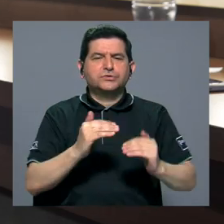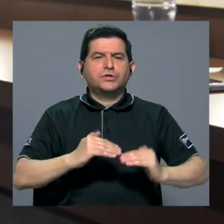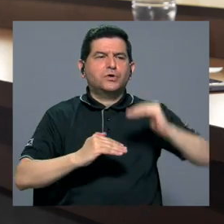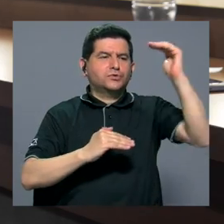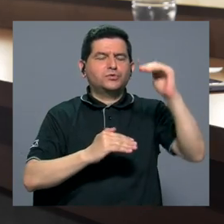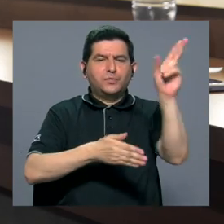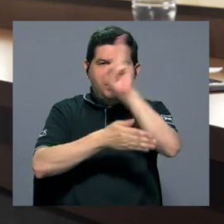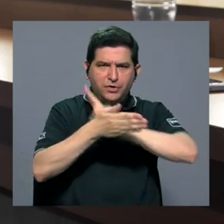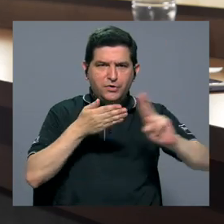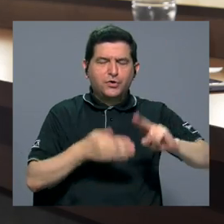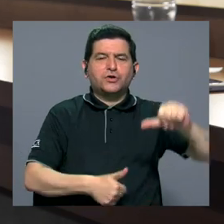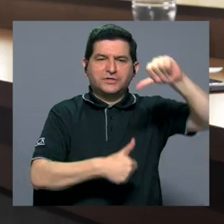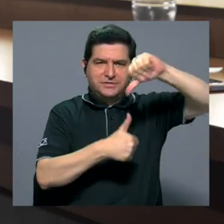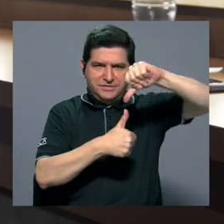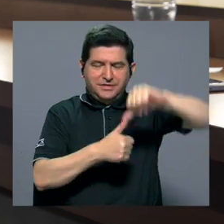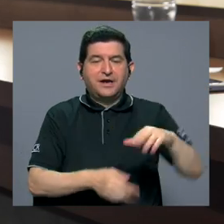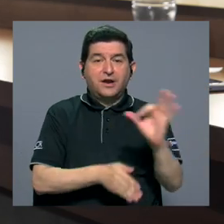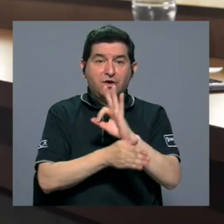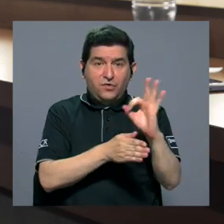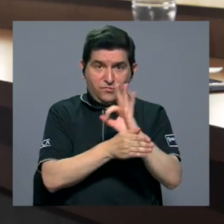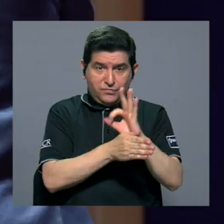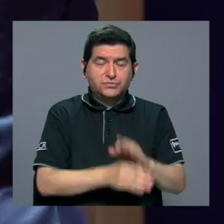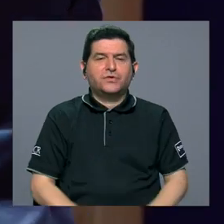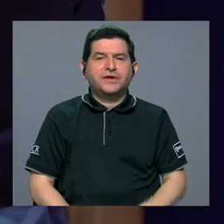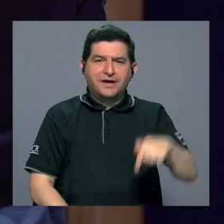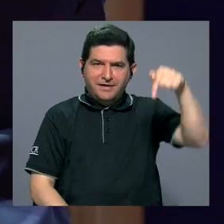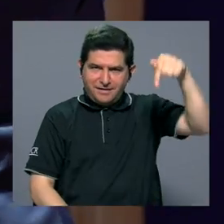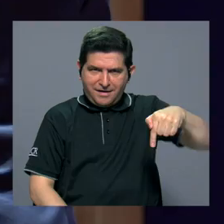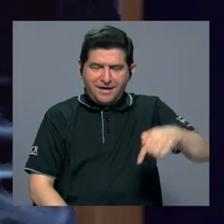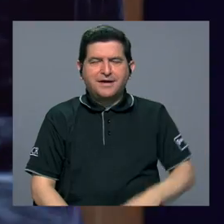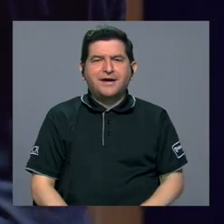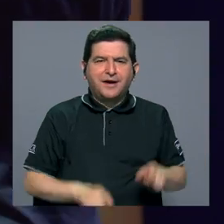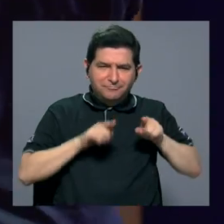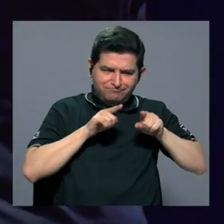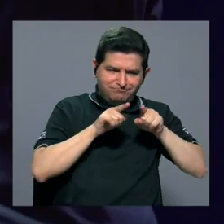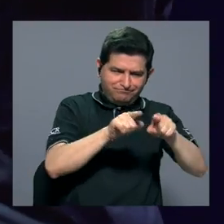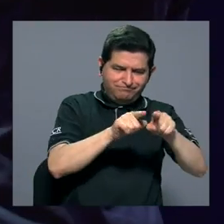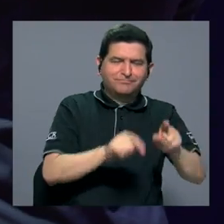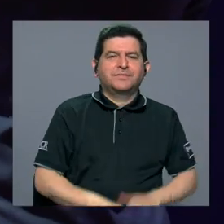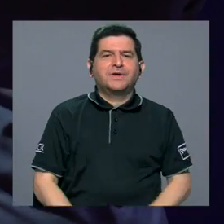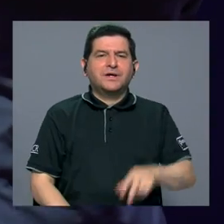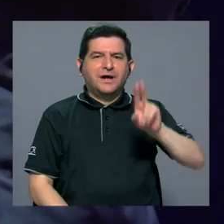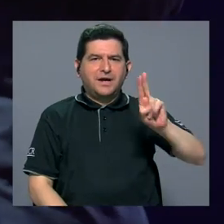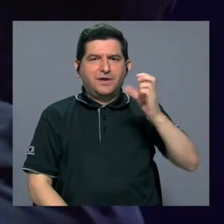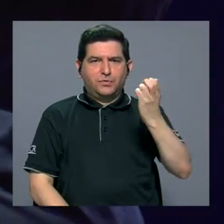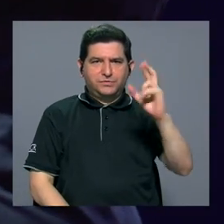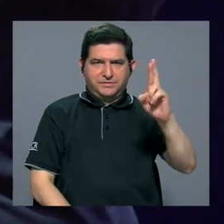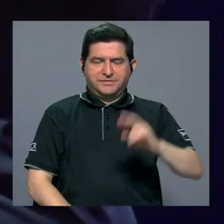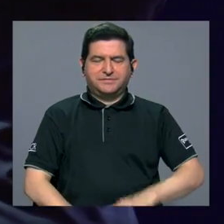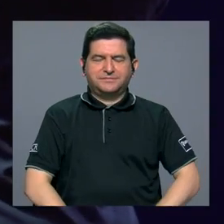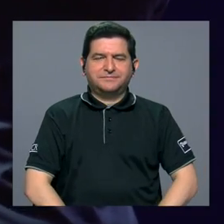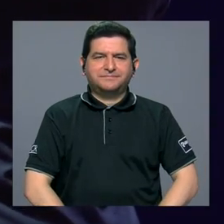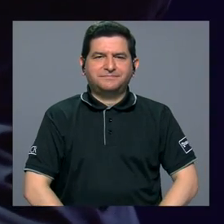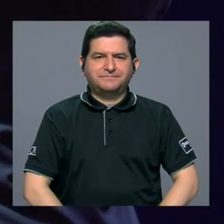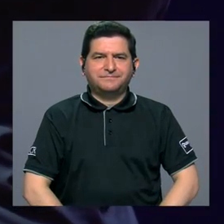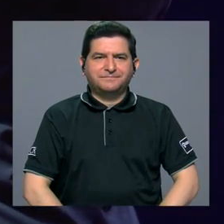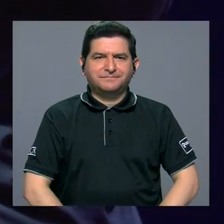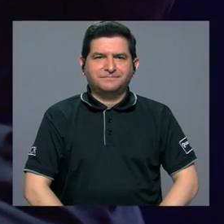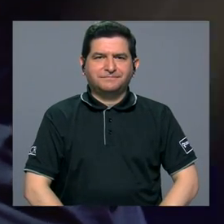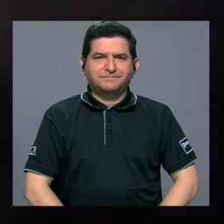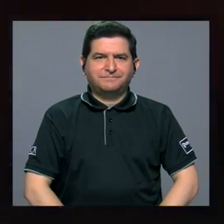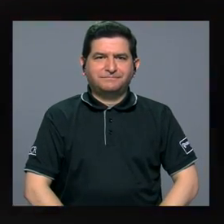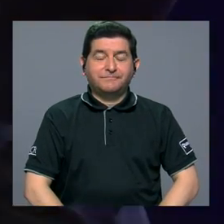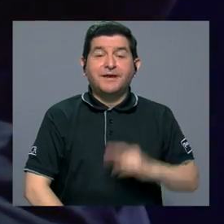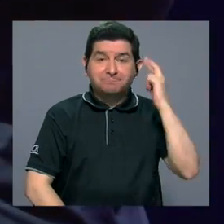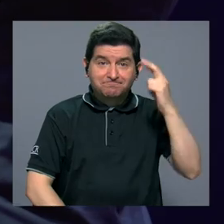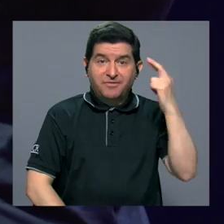Superior Universitario Centroamericano que funcionaba a la vera de la universidad. Y